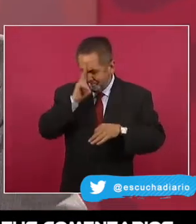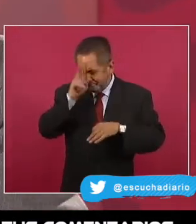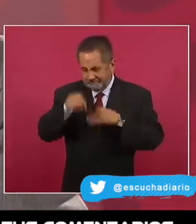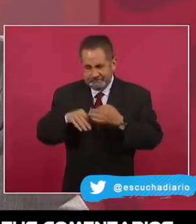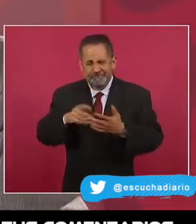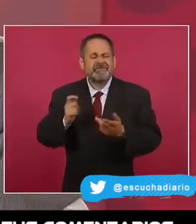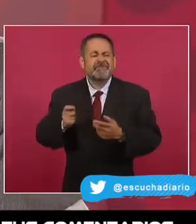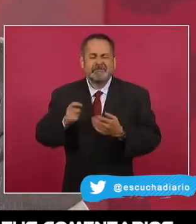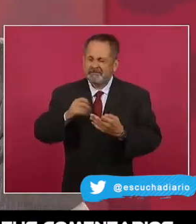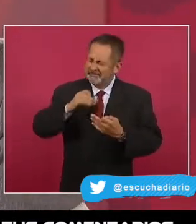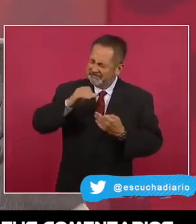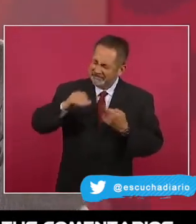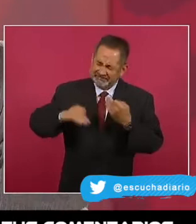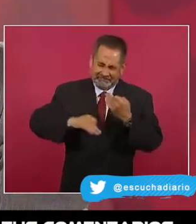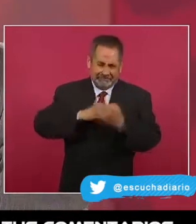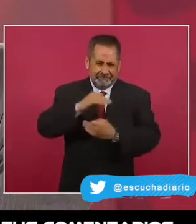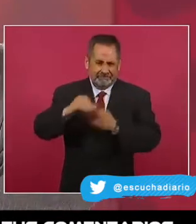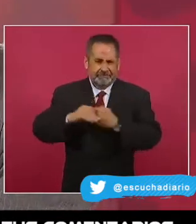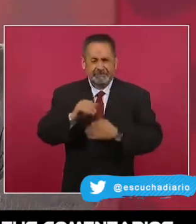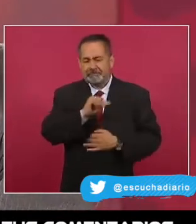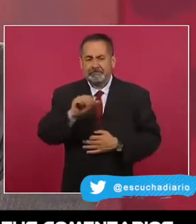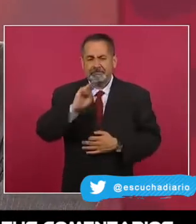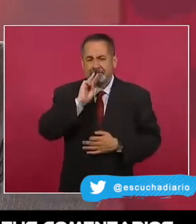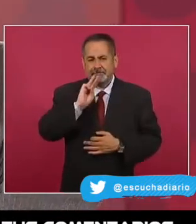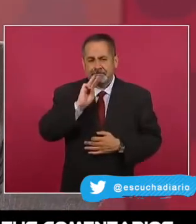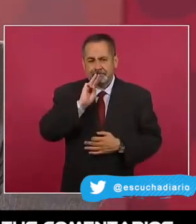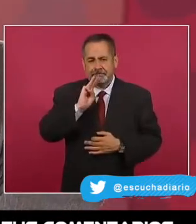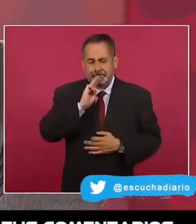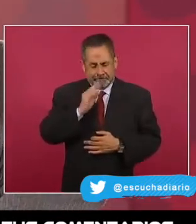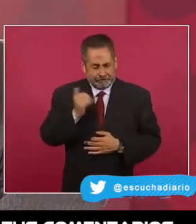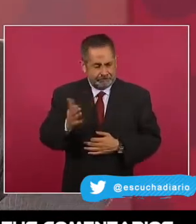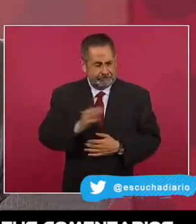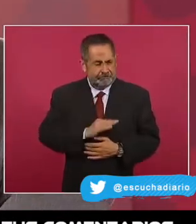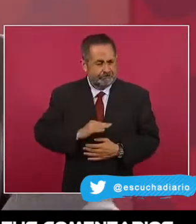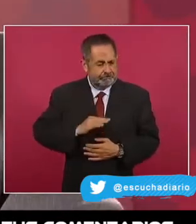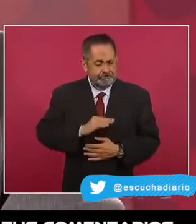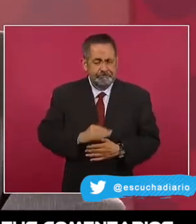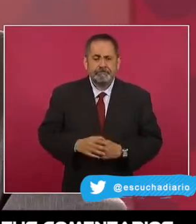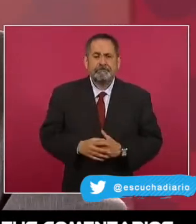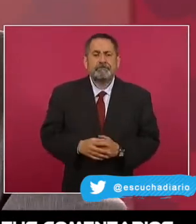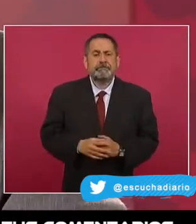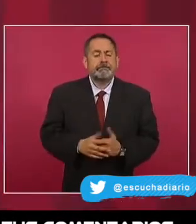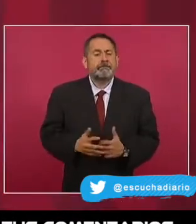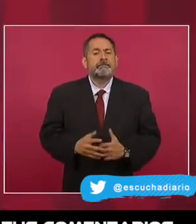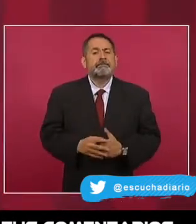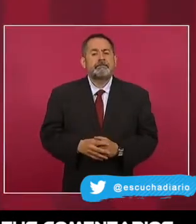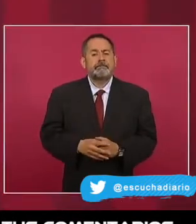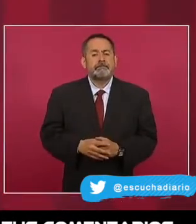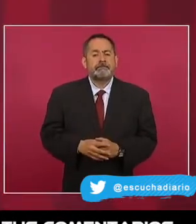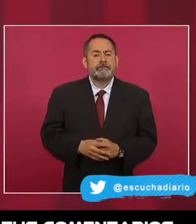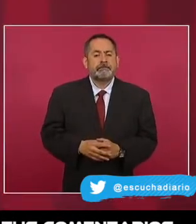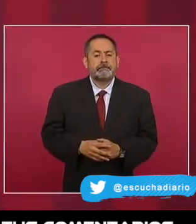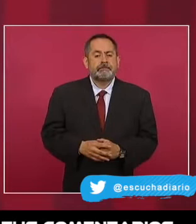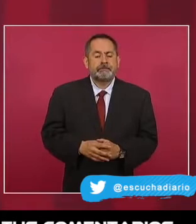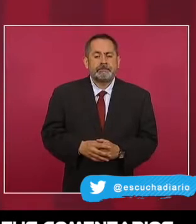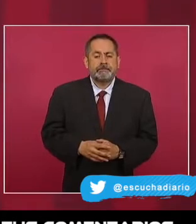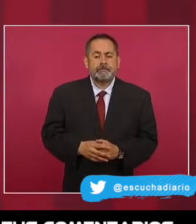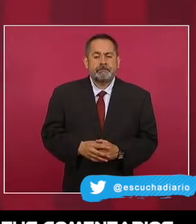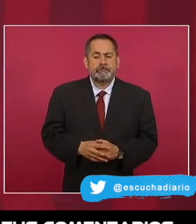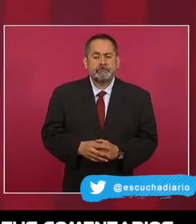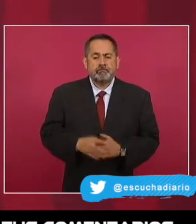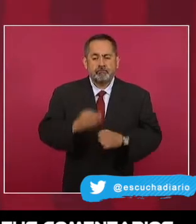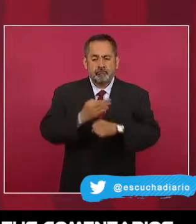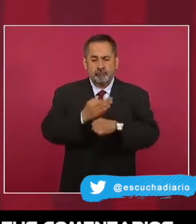Sobre la vacunación, el presidente menciona que continúa abierta y confirma que se han aplicado ya 206 millones de dosis